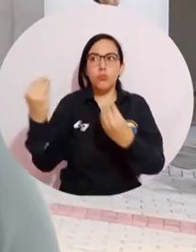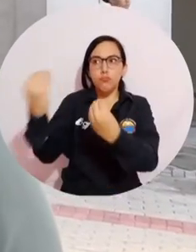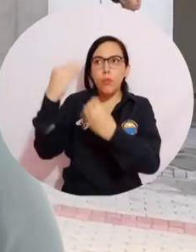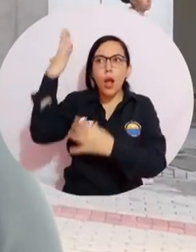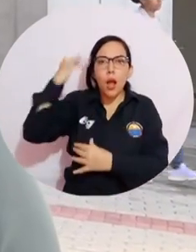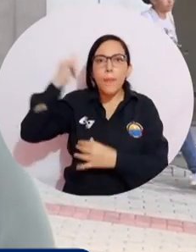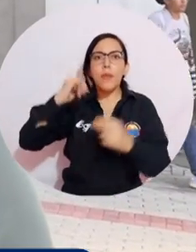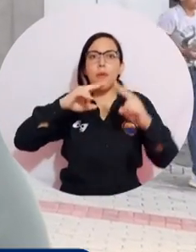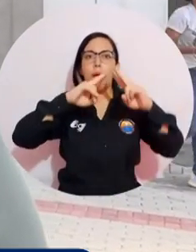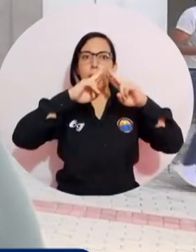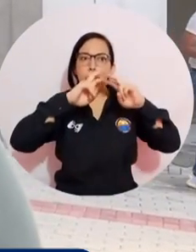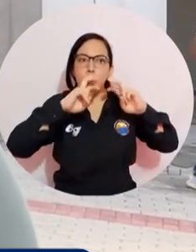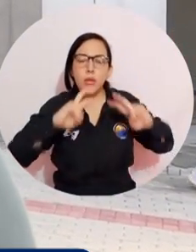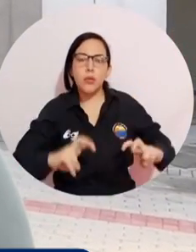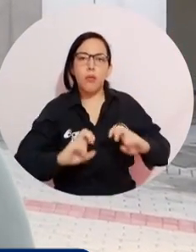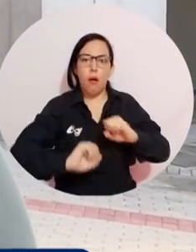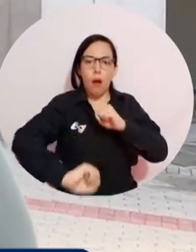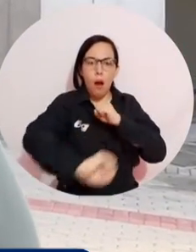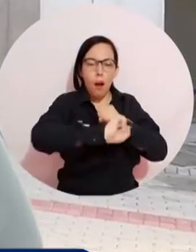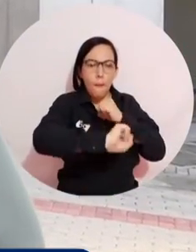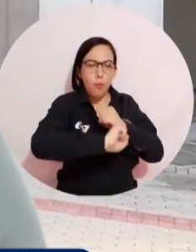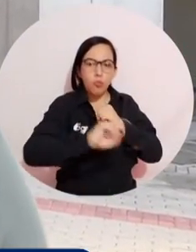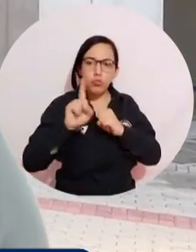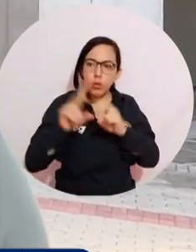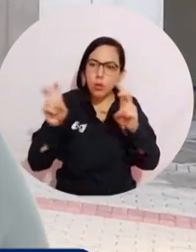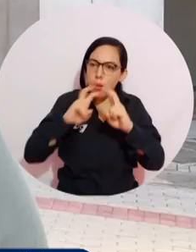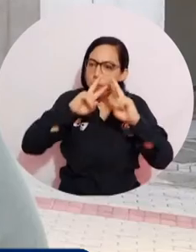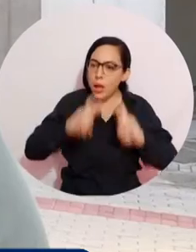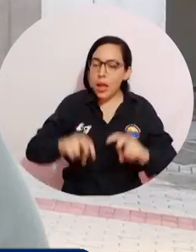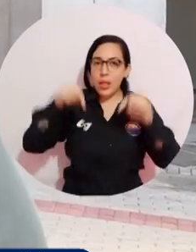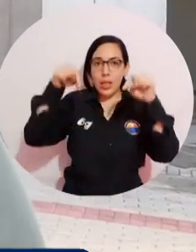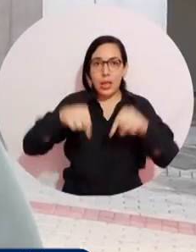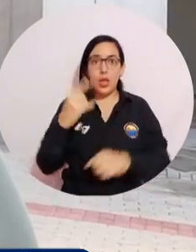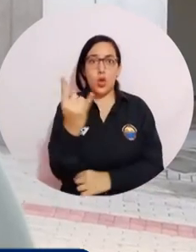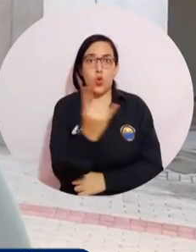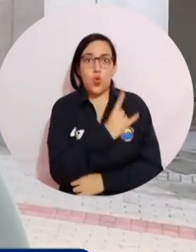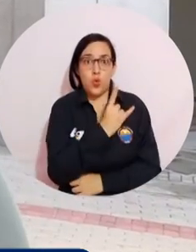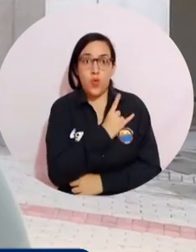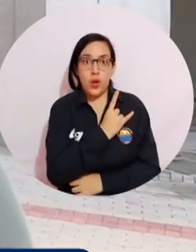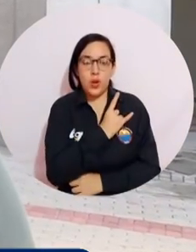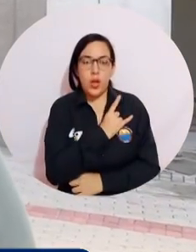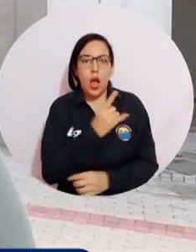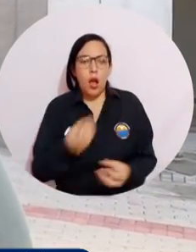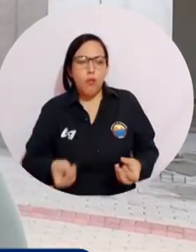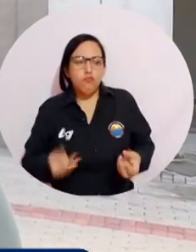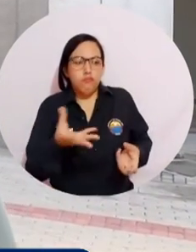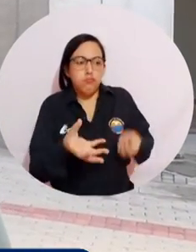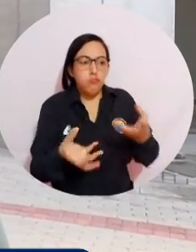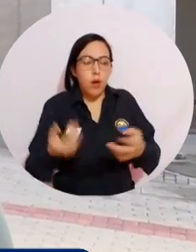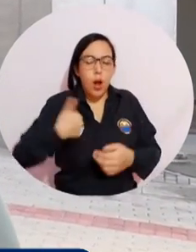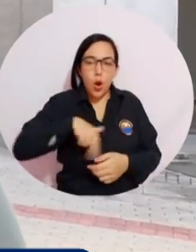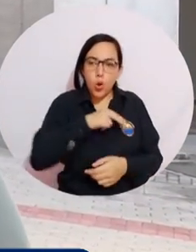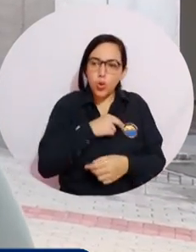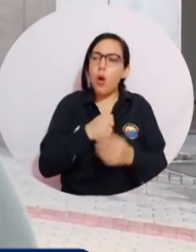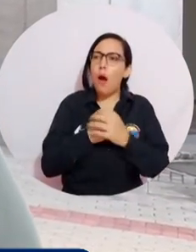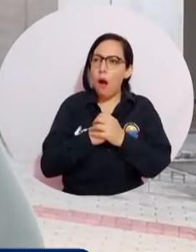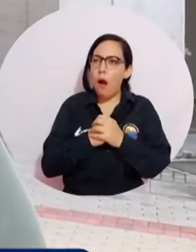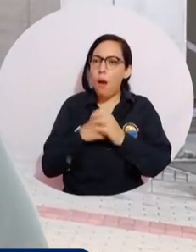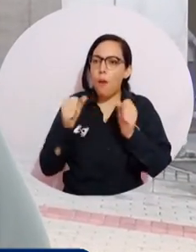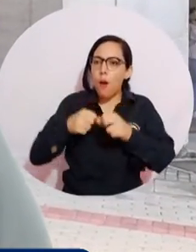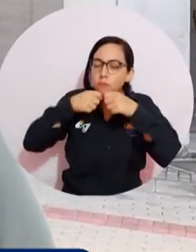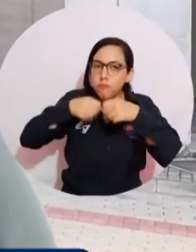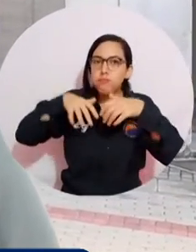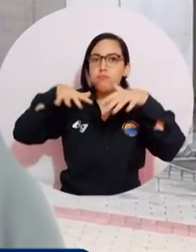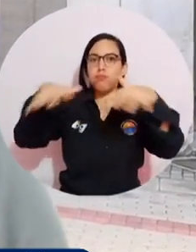los gremios necesitamos de la academia, de las investigaciones y del apoyo de toda esa investigación que desde aquí, desde esta casa de la Universidad del Magdalena, se hace